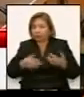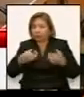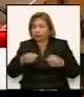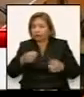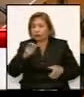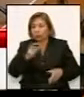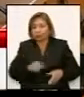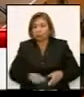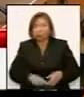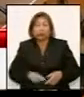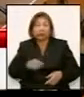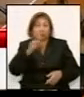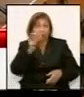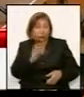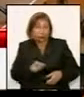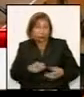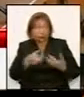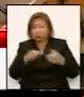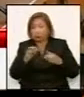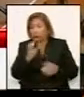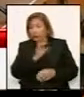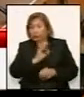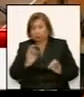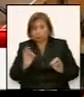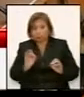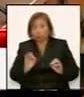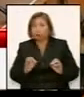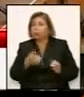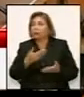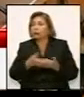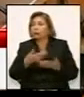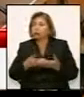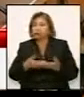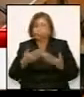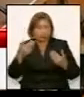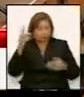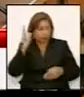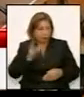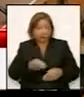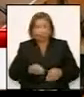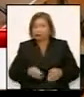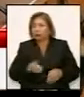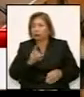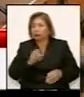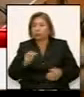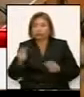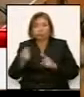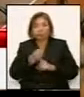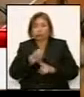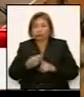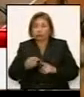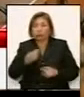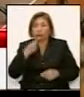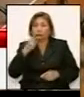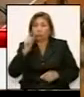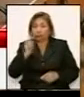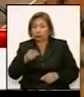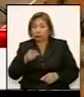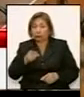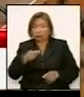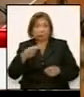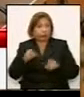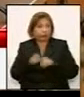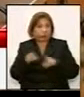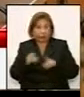de la víctima si la difusión es cinco sentimientos ya se conseguirá delito y también por supuesto en violencia este tipo de violencia es muy